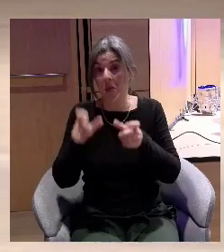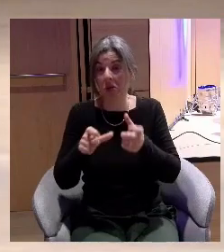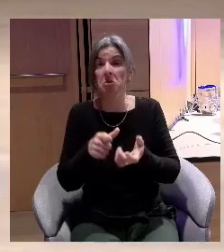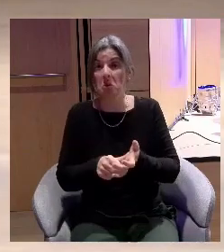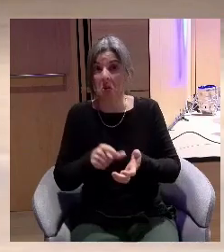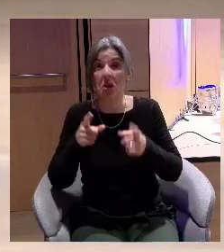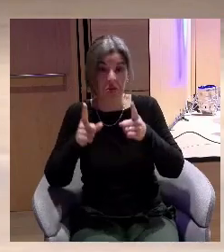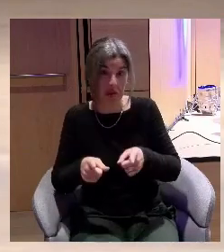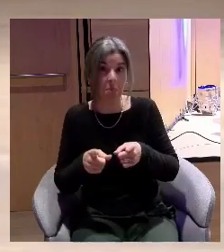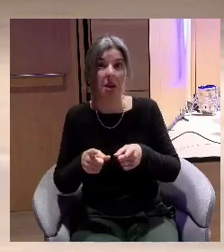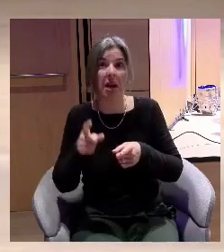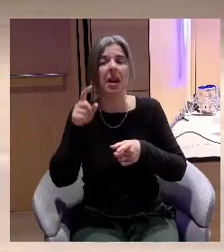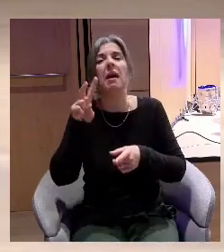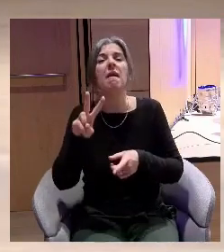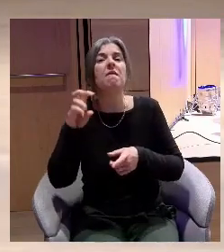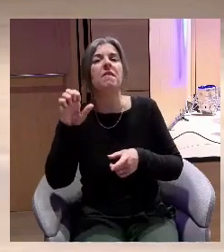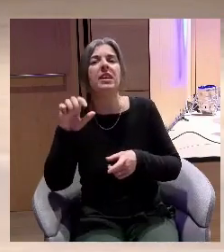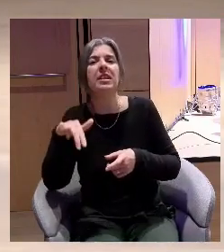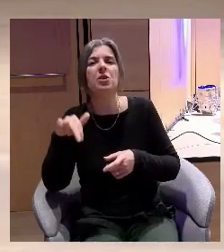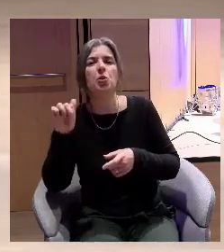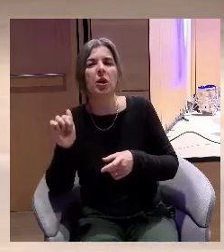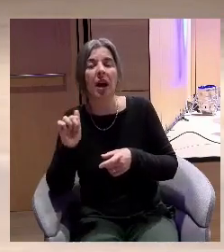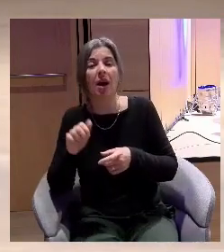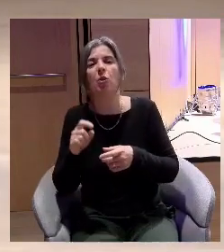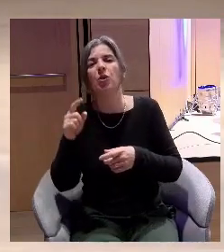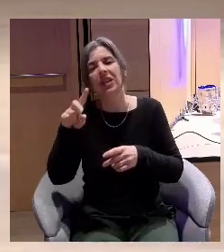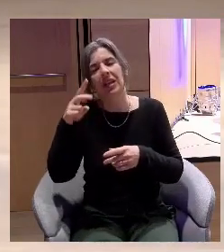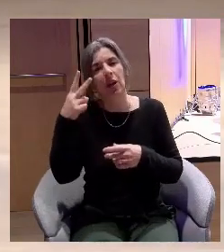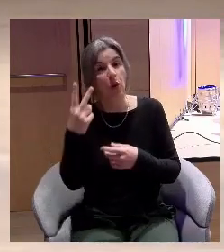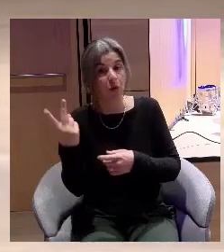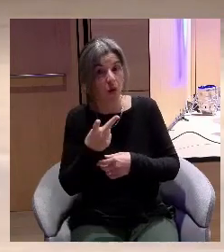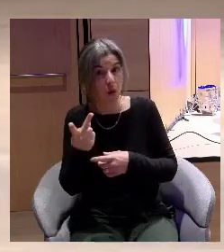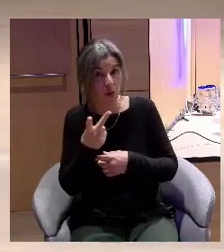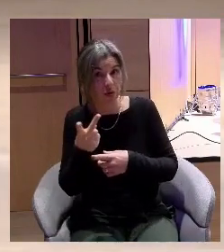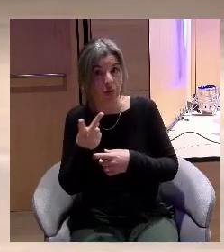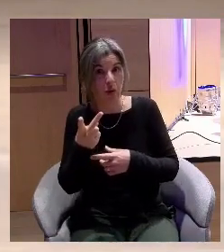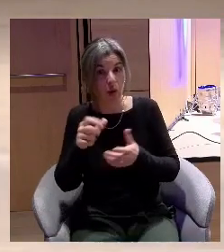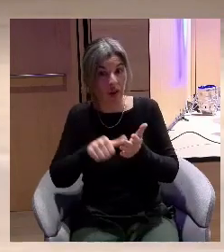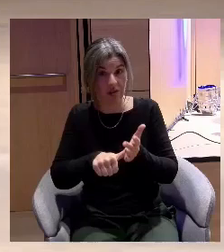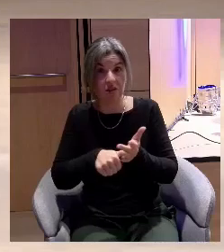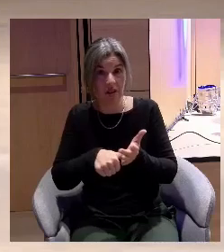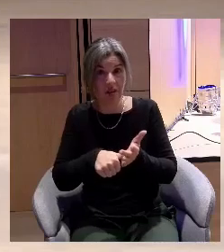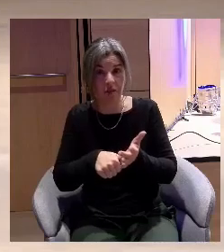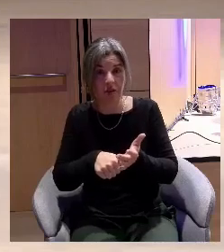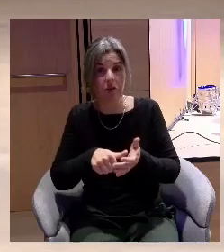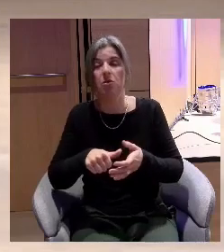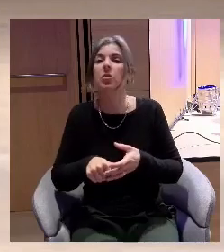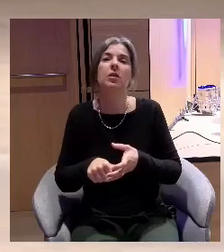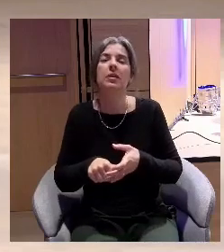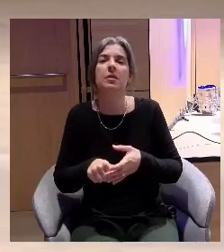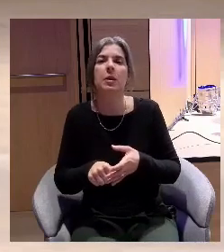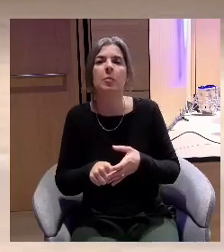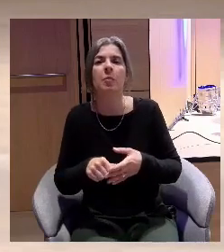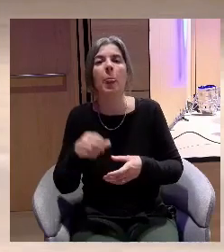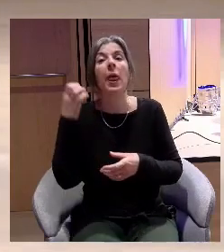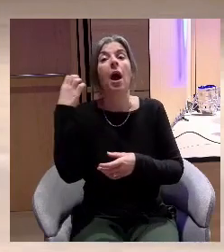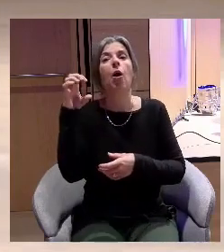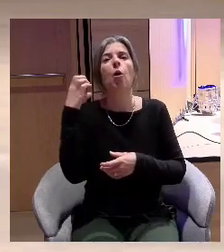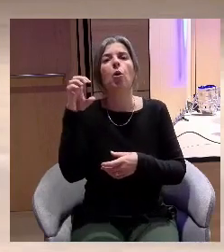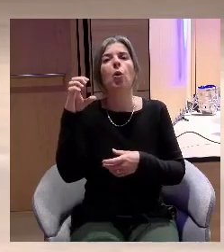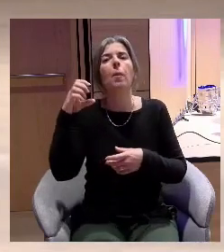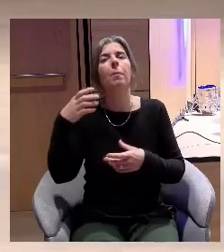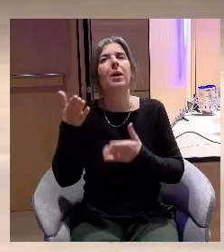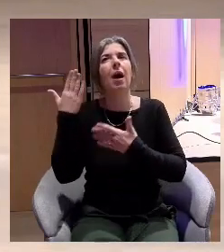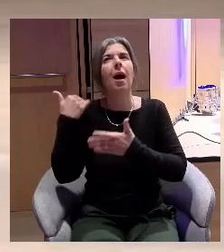venezolano, tiene los dos, que no debería pasar, pero tiene los dos, porque Colombia con las dificultades que